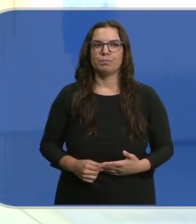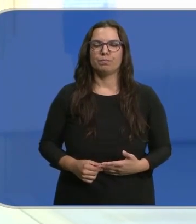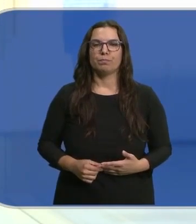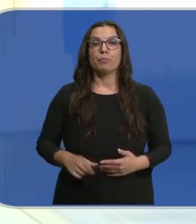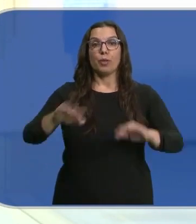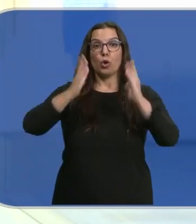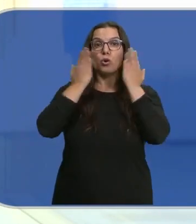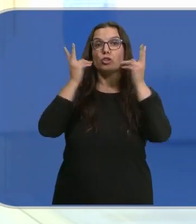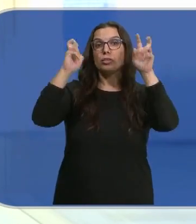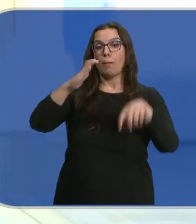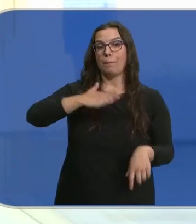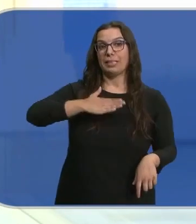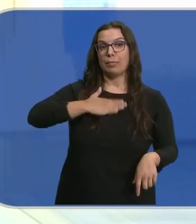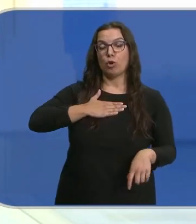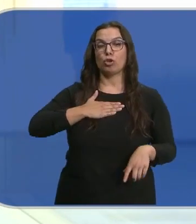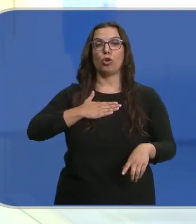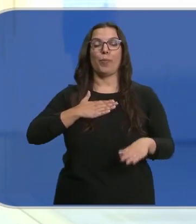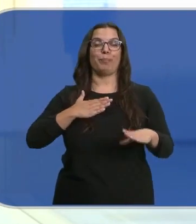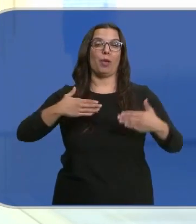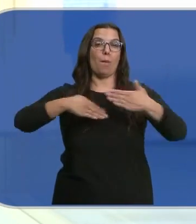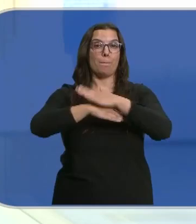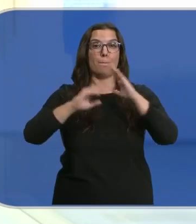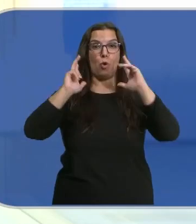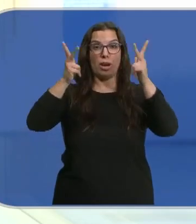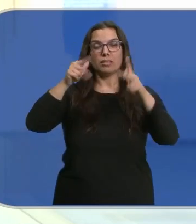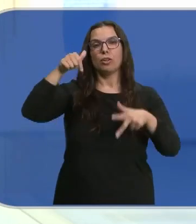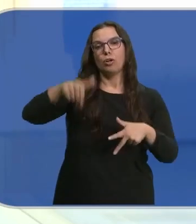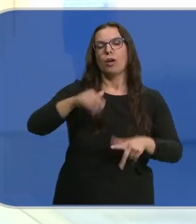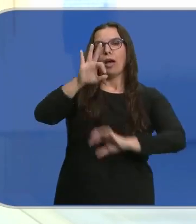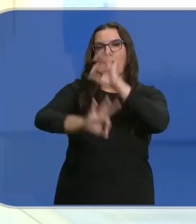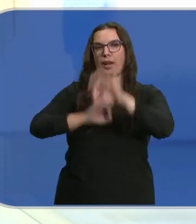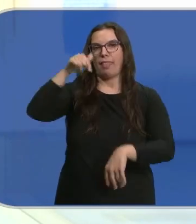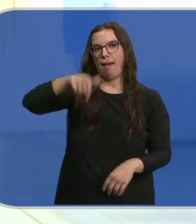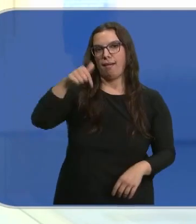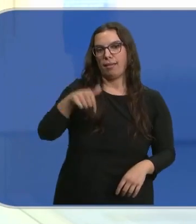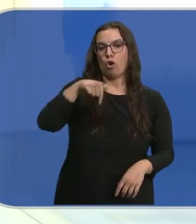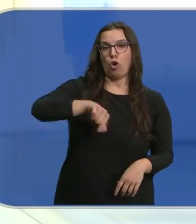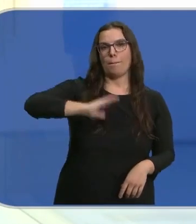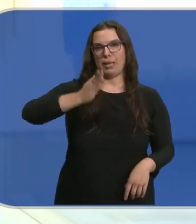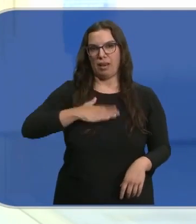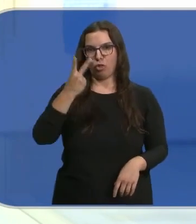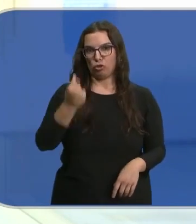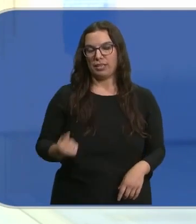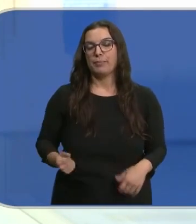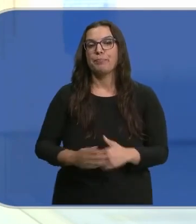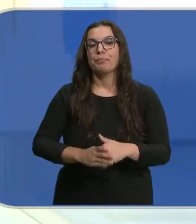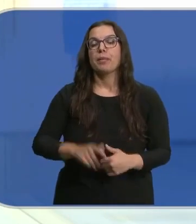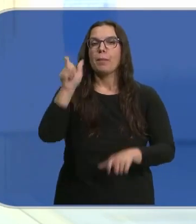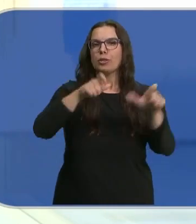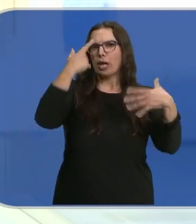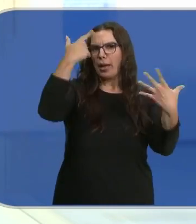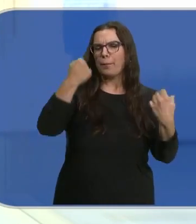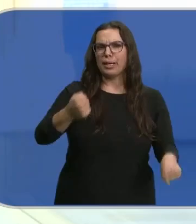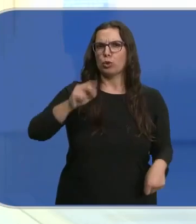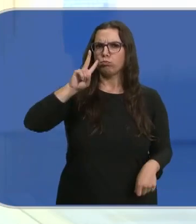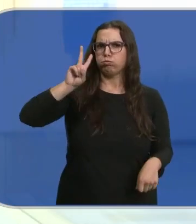El Congreso sobre Patrimonio Monástico se celebrará aquí, en el Convento de San Francisco, durante hoy y mañana. Reconocidos expertos,